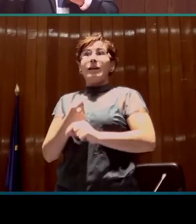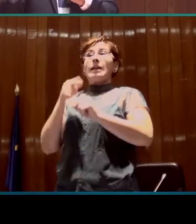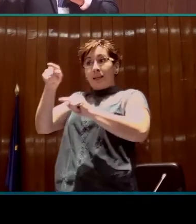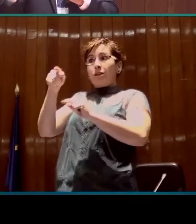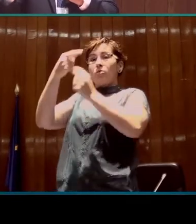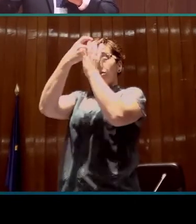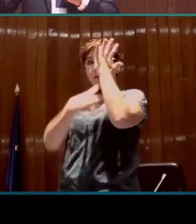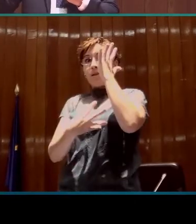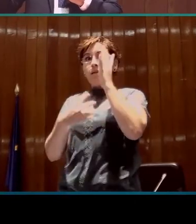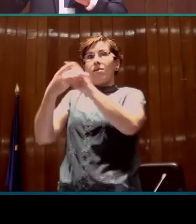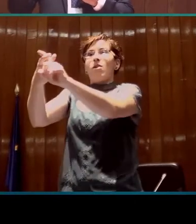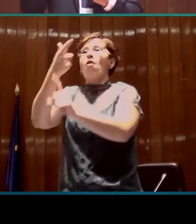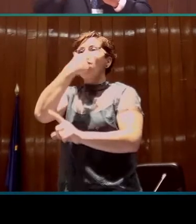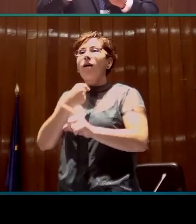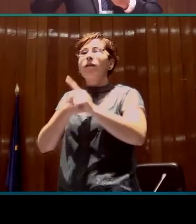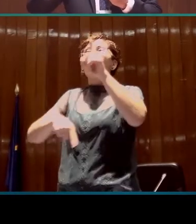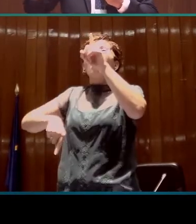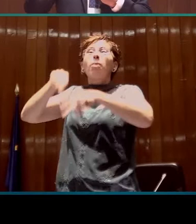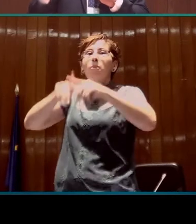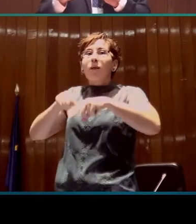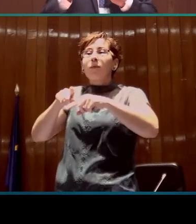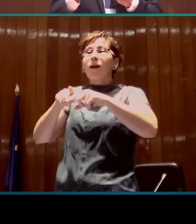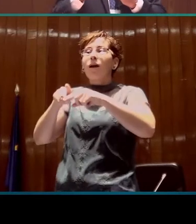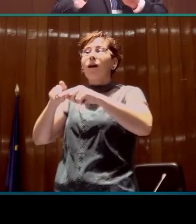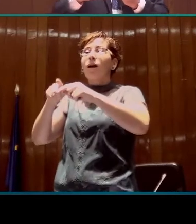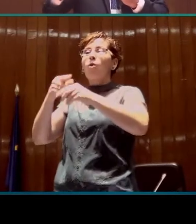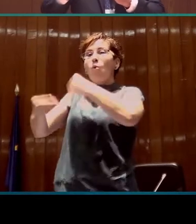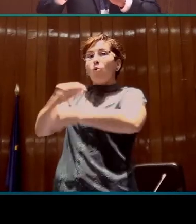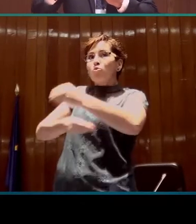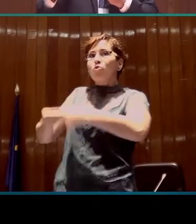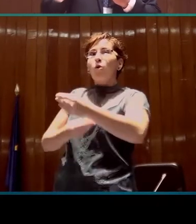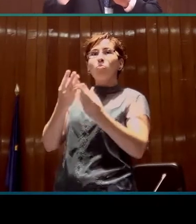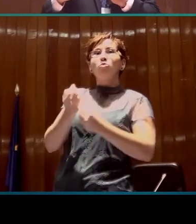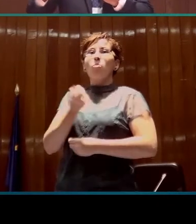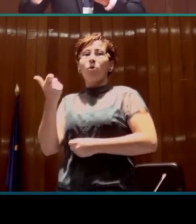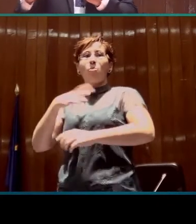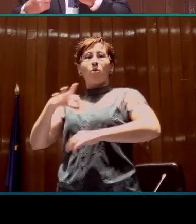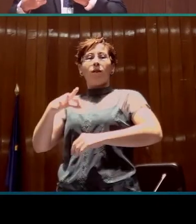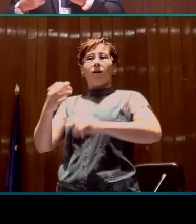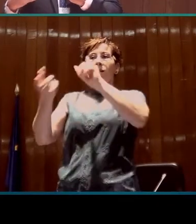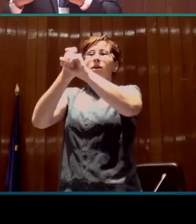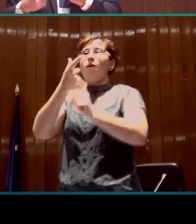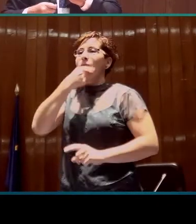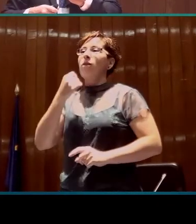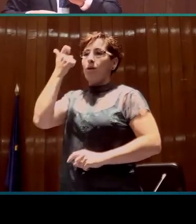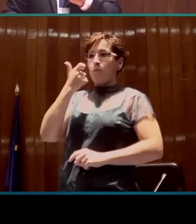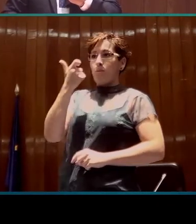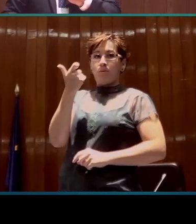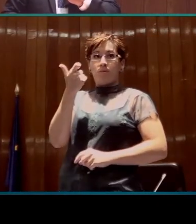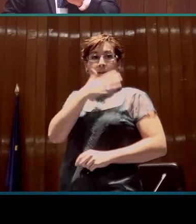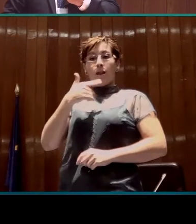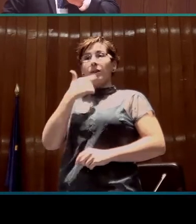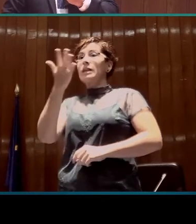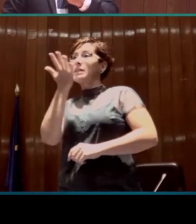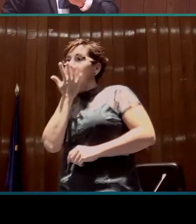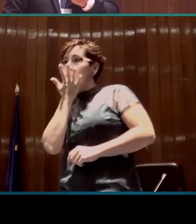jugamos con procesos de inhibición en donde unos vecinos se molestan a otros, es decir, palabras, signos que comparten algunos parámetros se